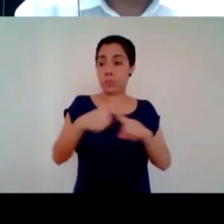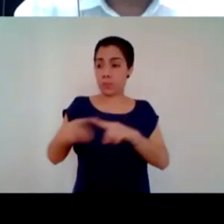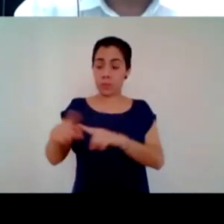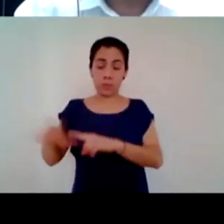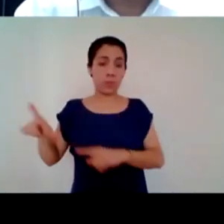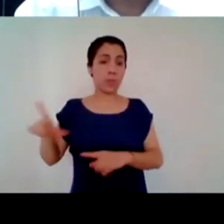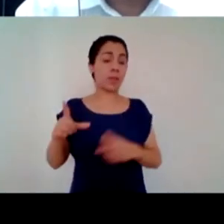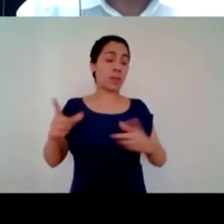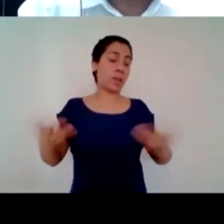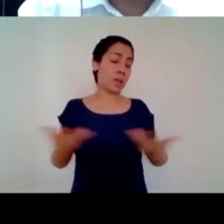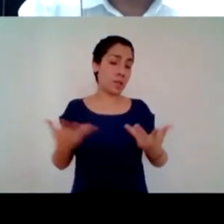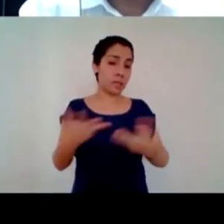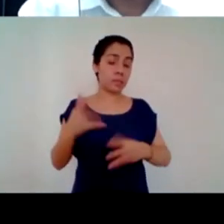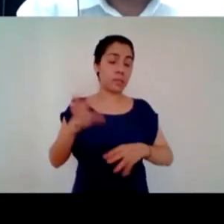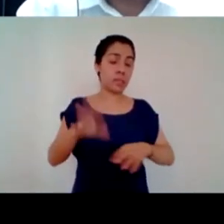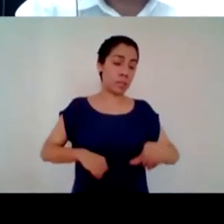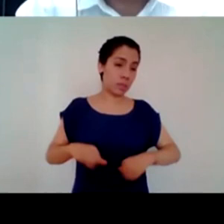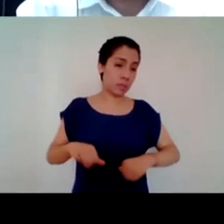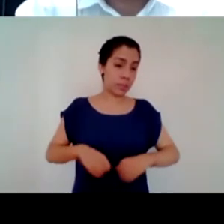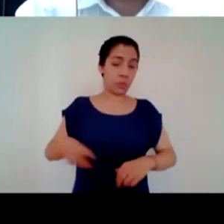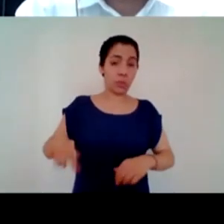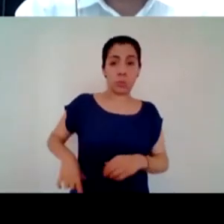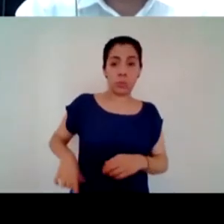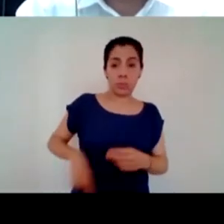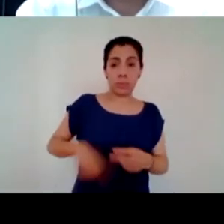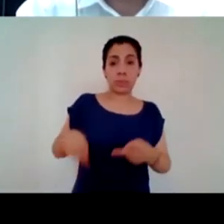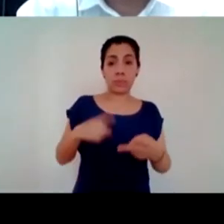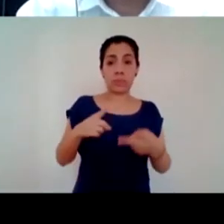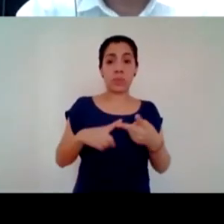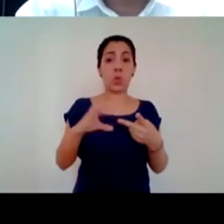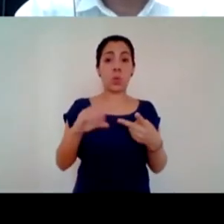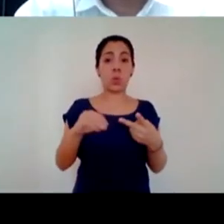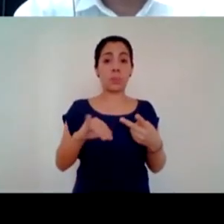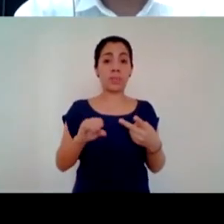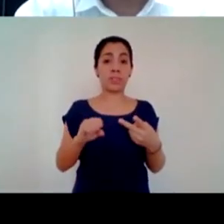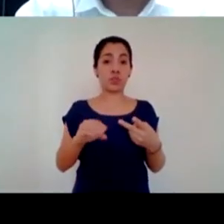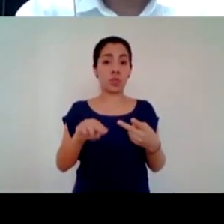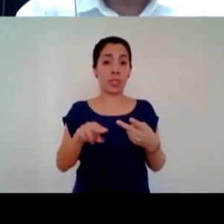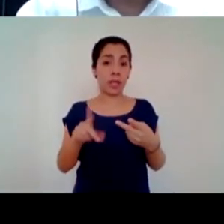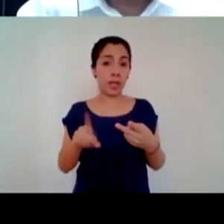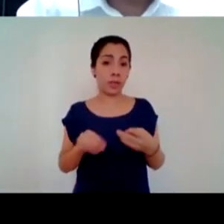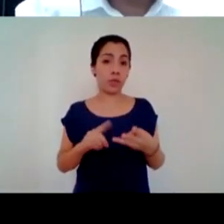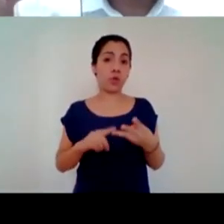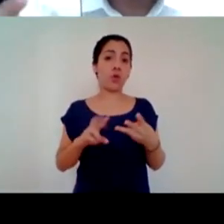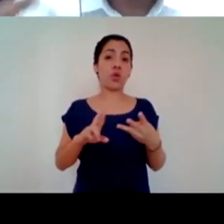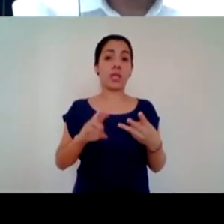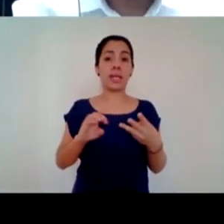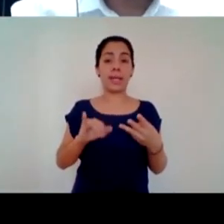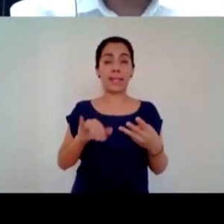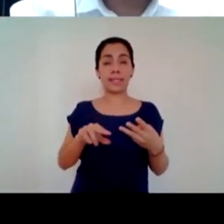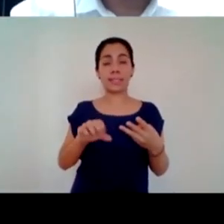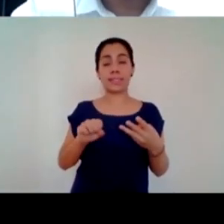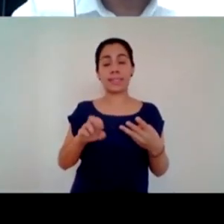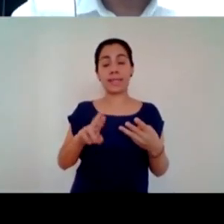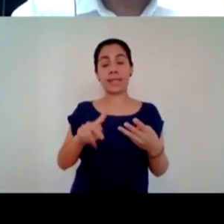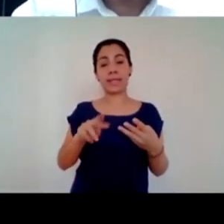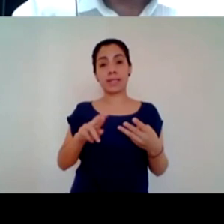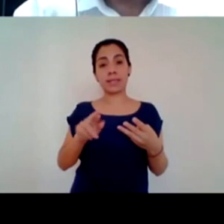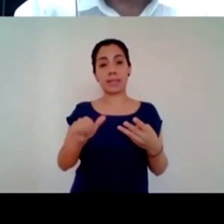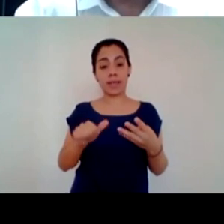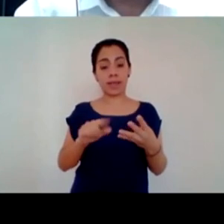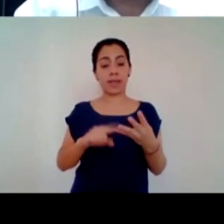la Secretaría de Salud a través del comisionado, como los tiene Reinserta, como los tiene Reintegra y como los tienen todas las demás